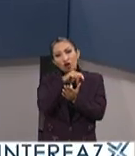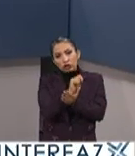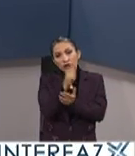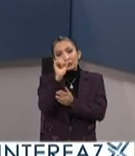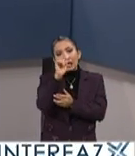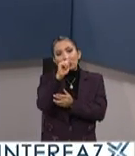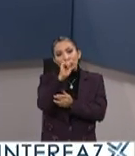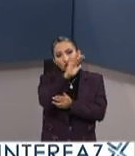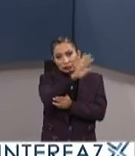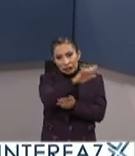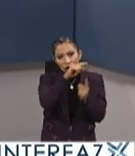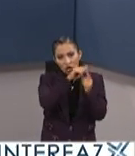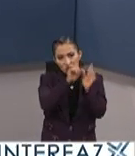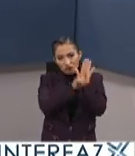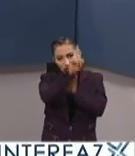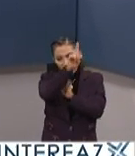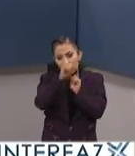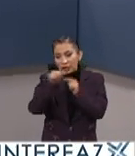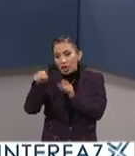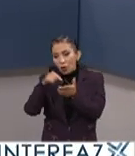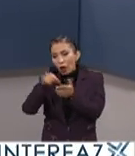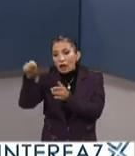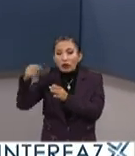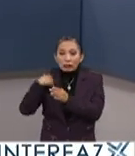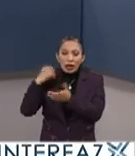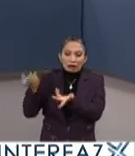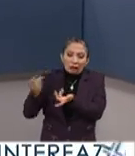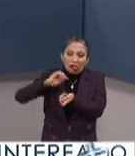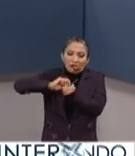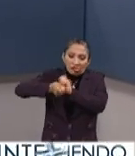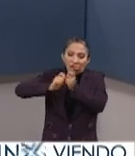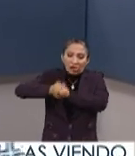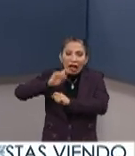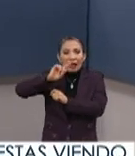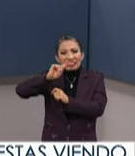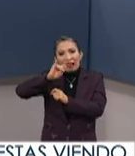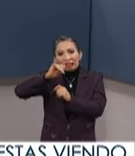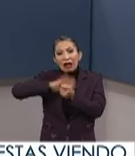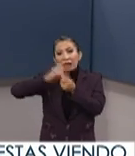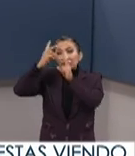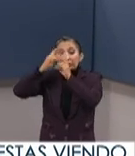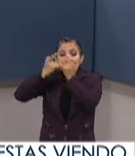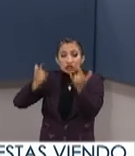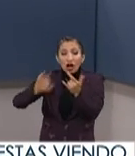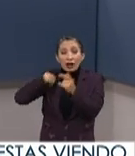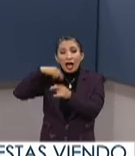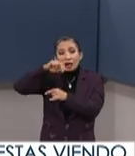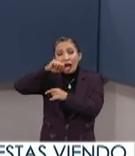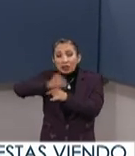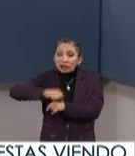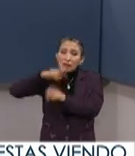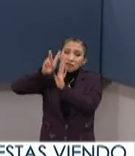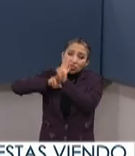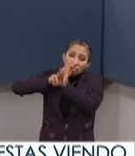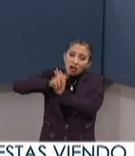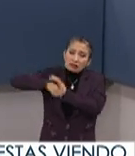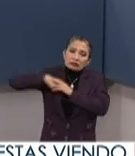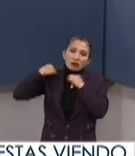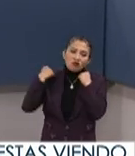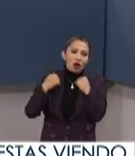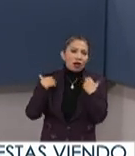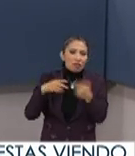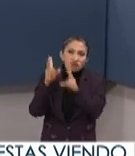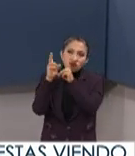el Saturno 5 y este lugar donde se están digitalizando todas las imágenes de la historia de la NASA. Es una labor titánica